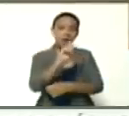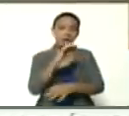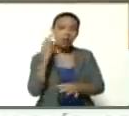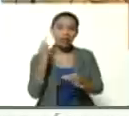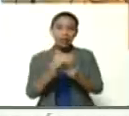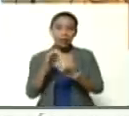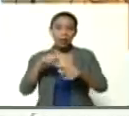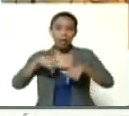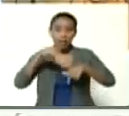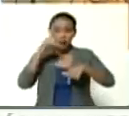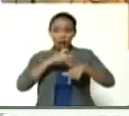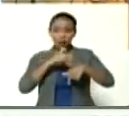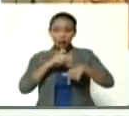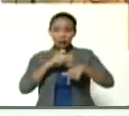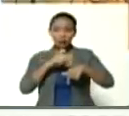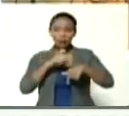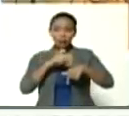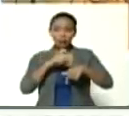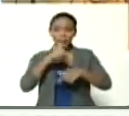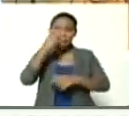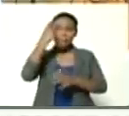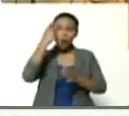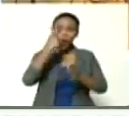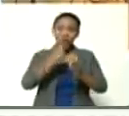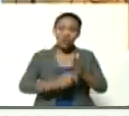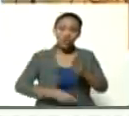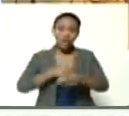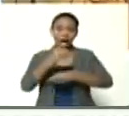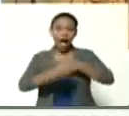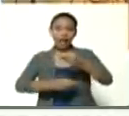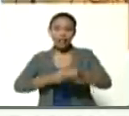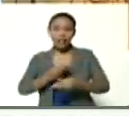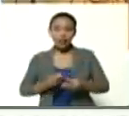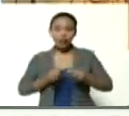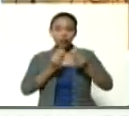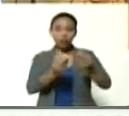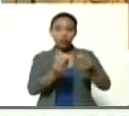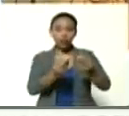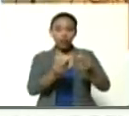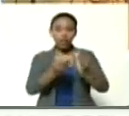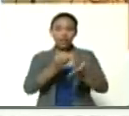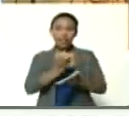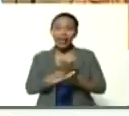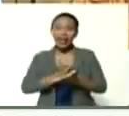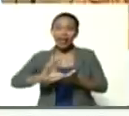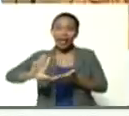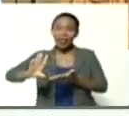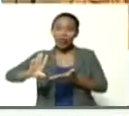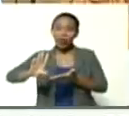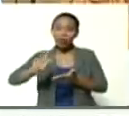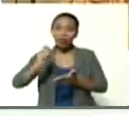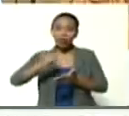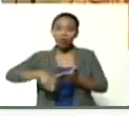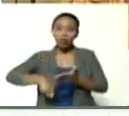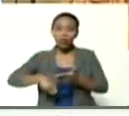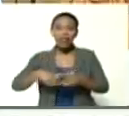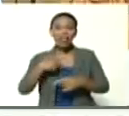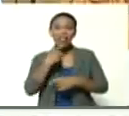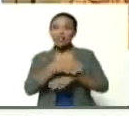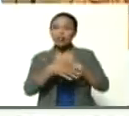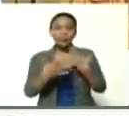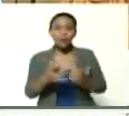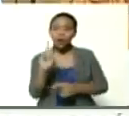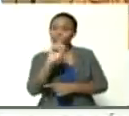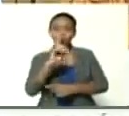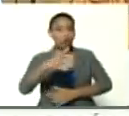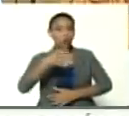septiembre de este año la prohibición de ejecutar garantías de créditos. Es decir, no se